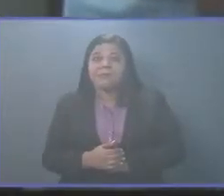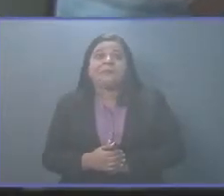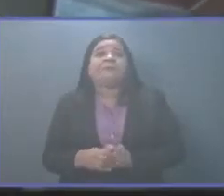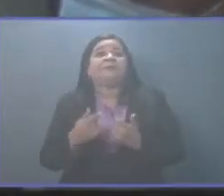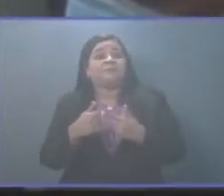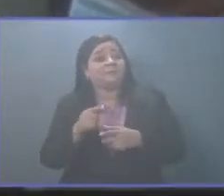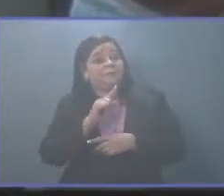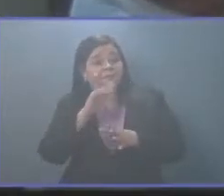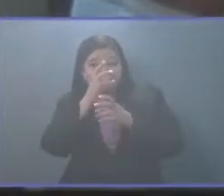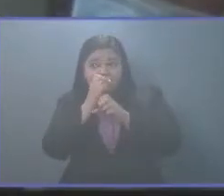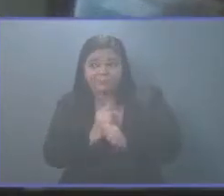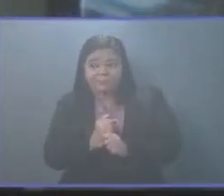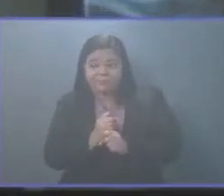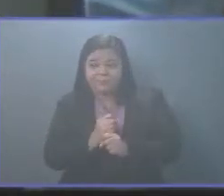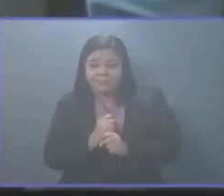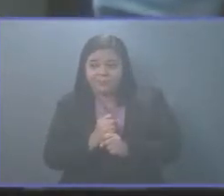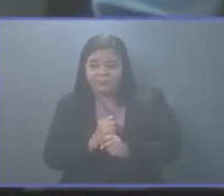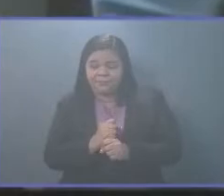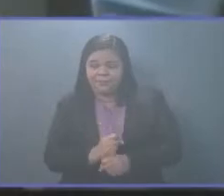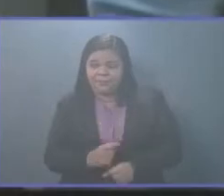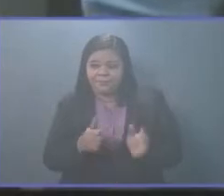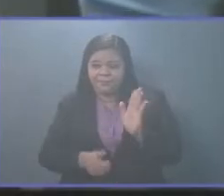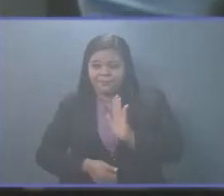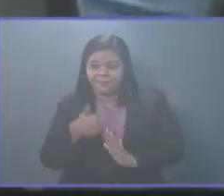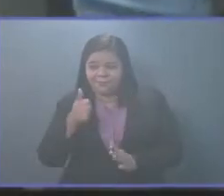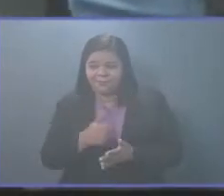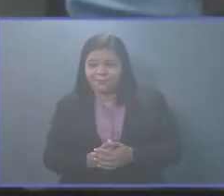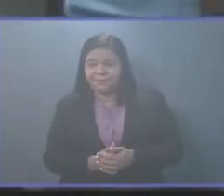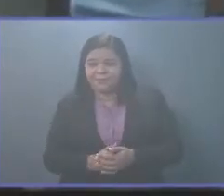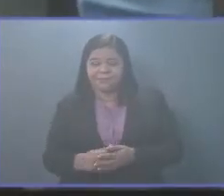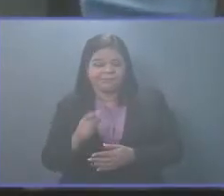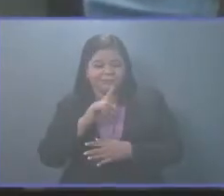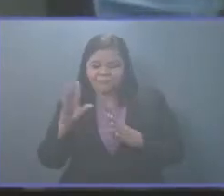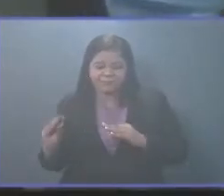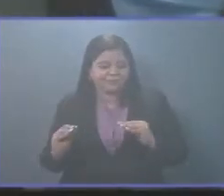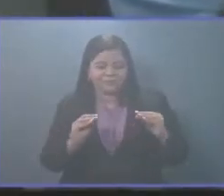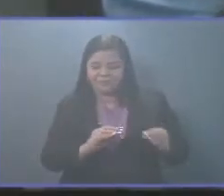cumplió, porque el Ejecutivo no lo aplicó.